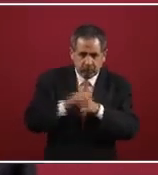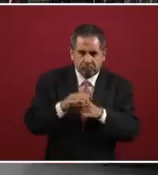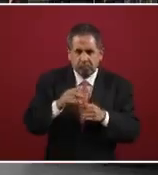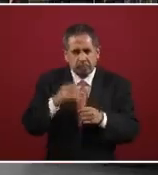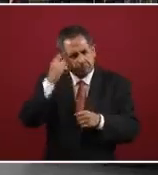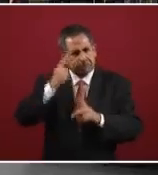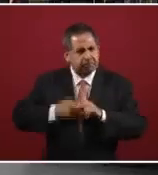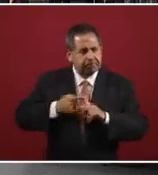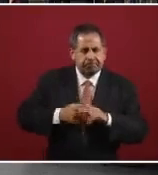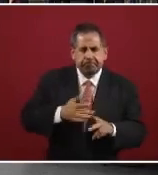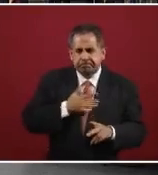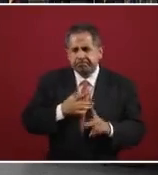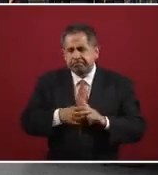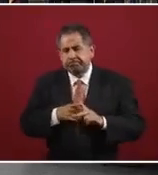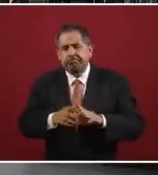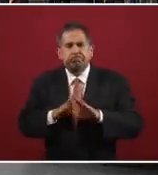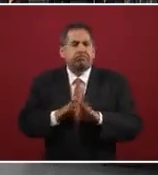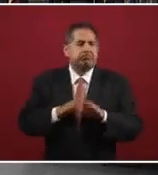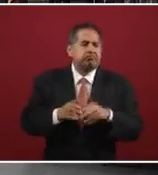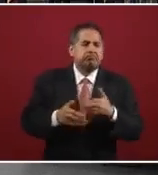proyecciones sobre